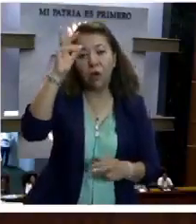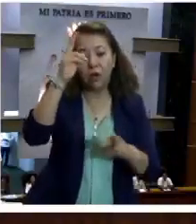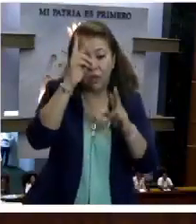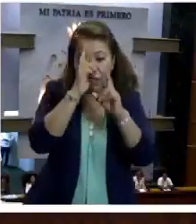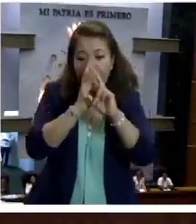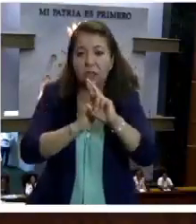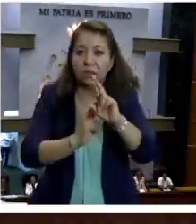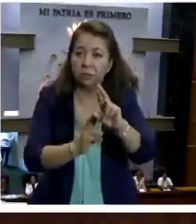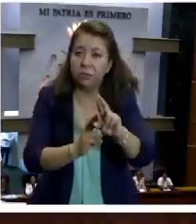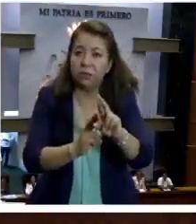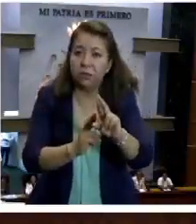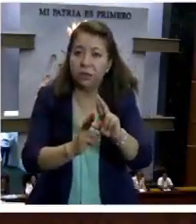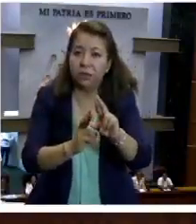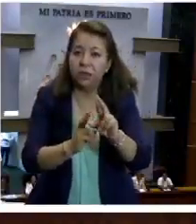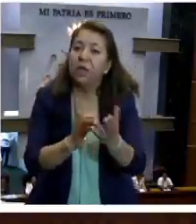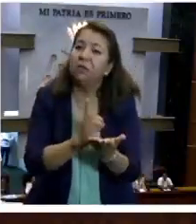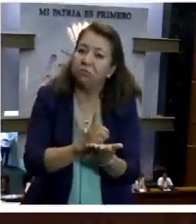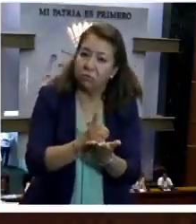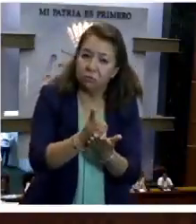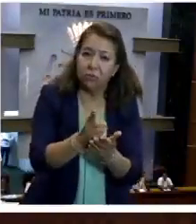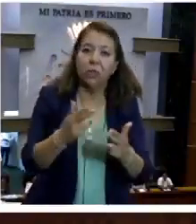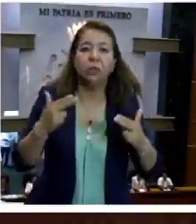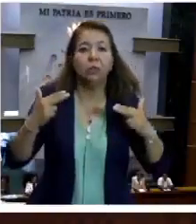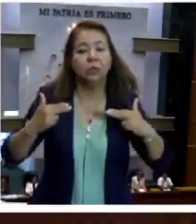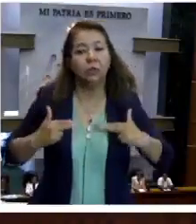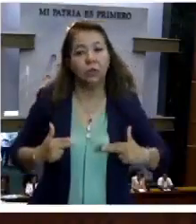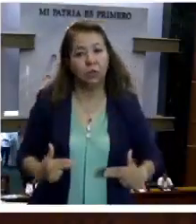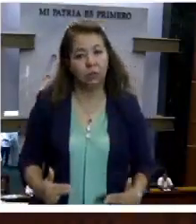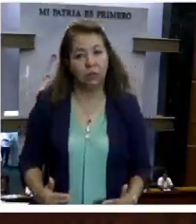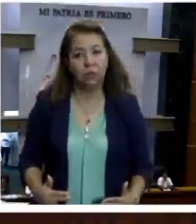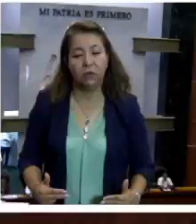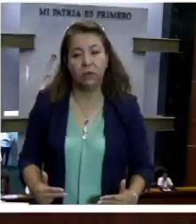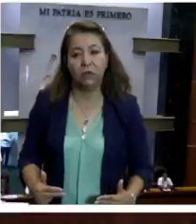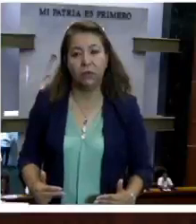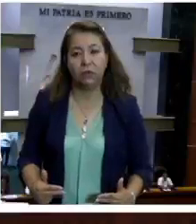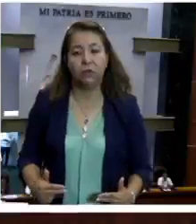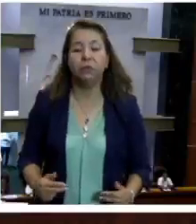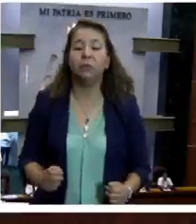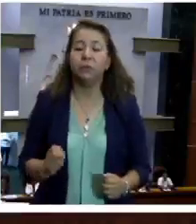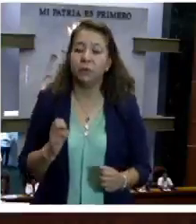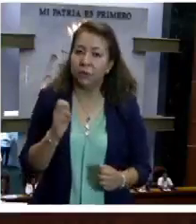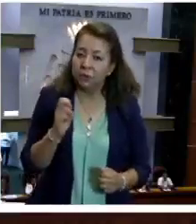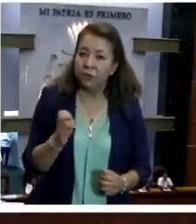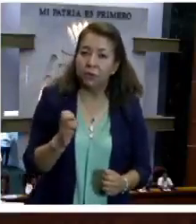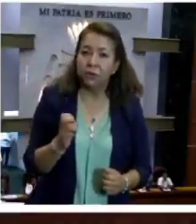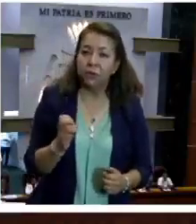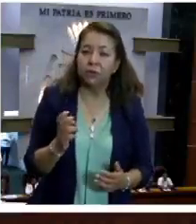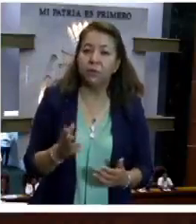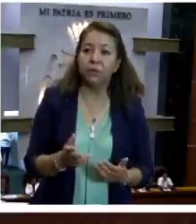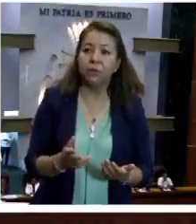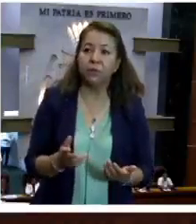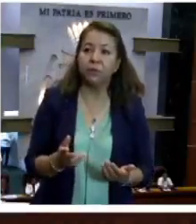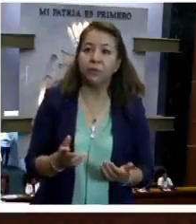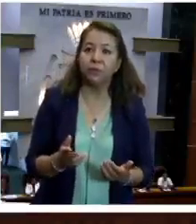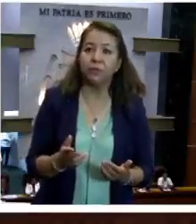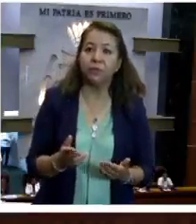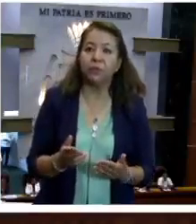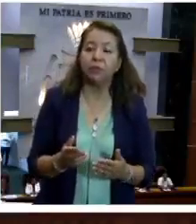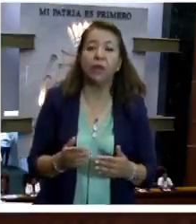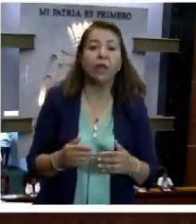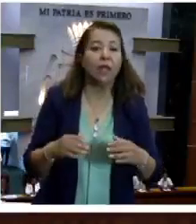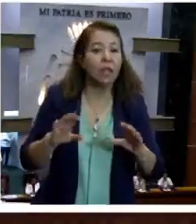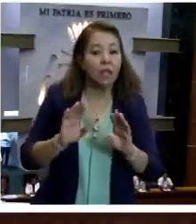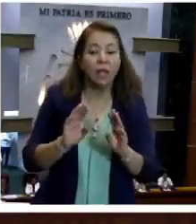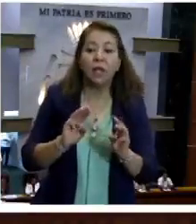respeto a los derechos humanos. Asimismo, en este periodo del calentamiento